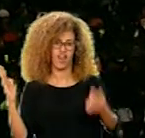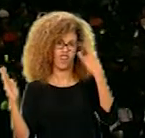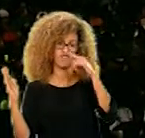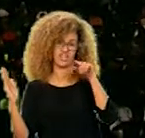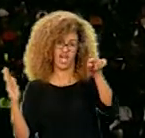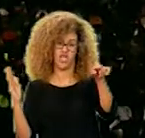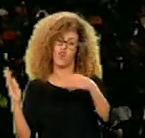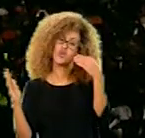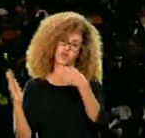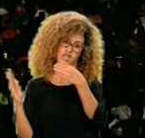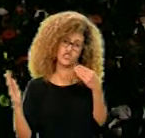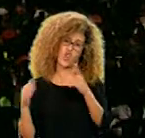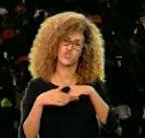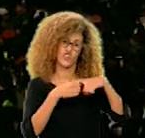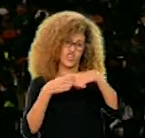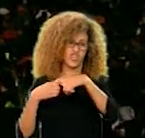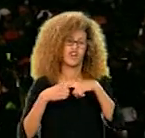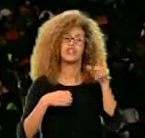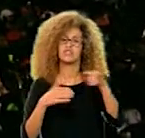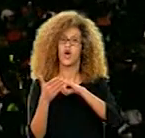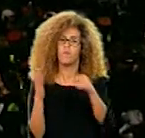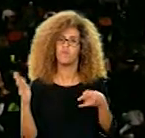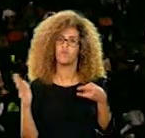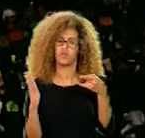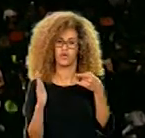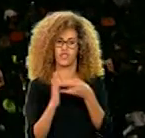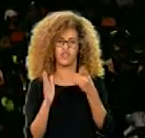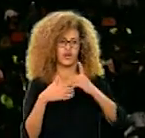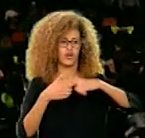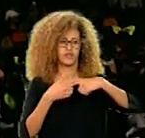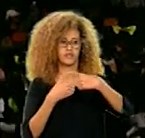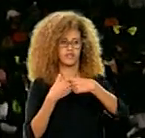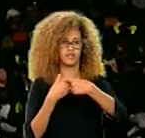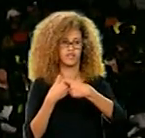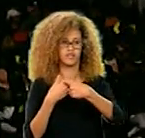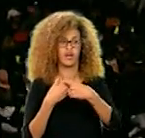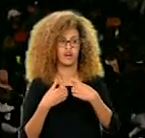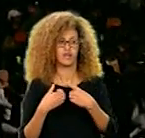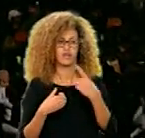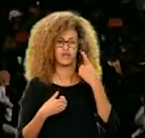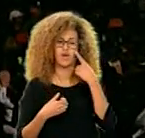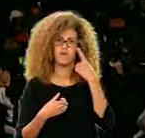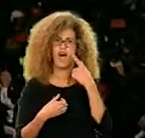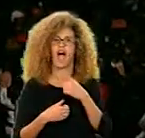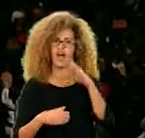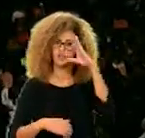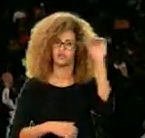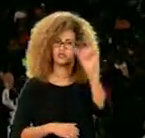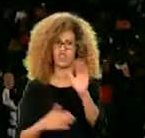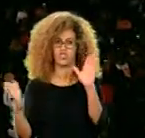compromiso solidario, precisamente es un proyecto en el que están participando esta murga. Vamos a escuchar su despedida.